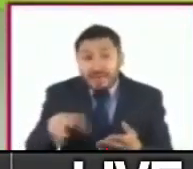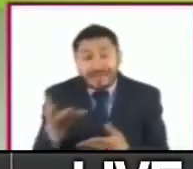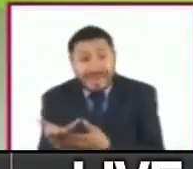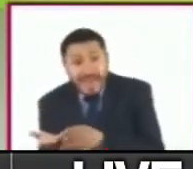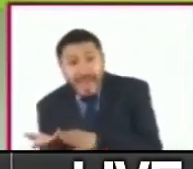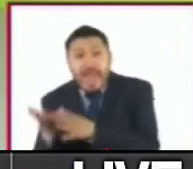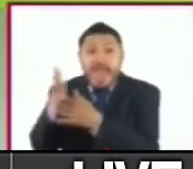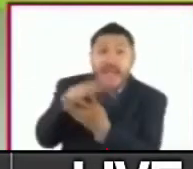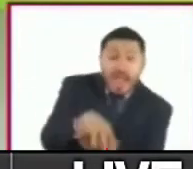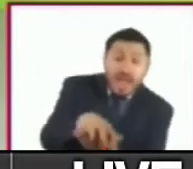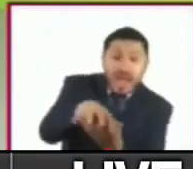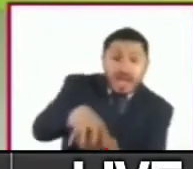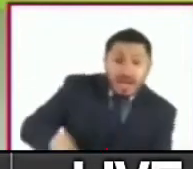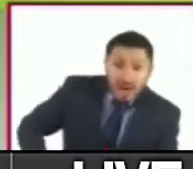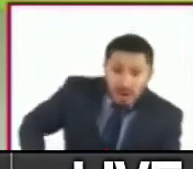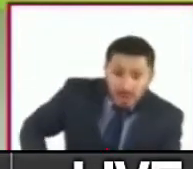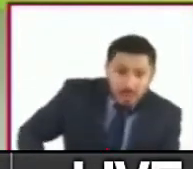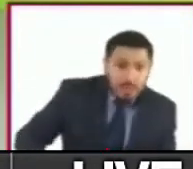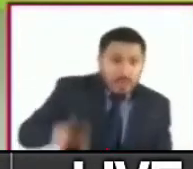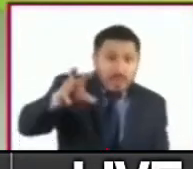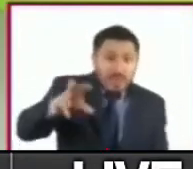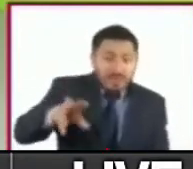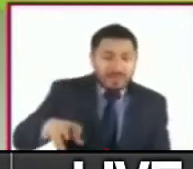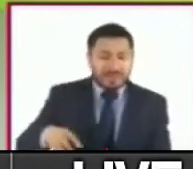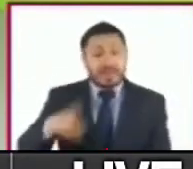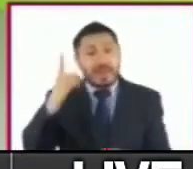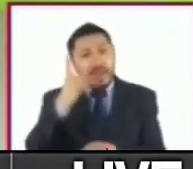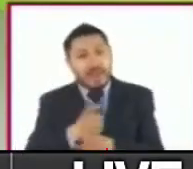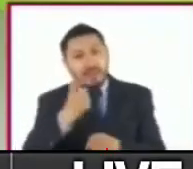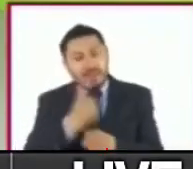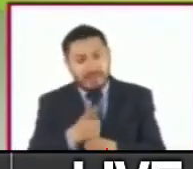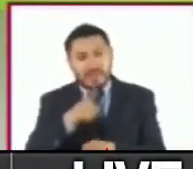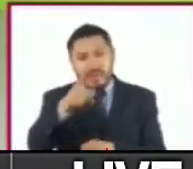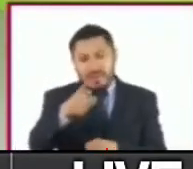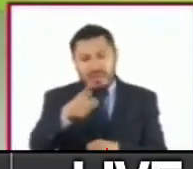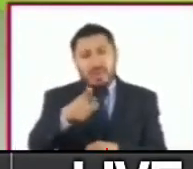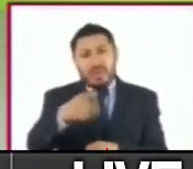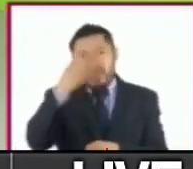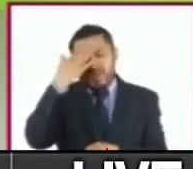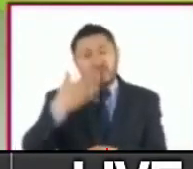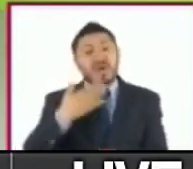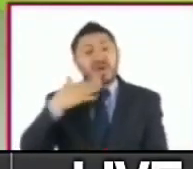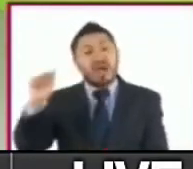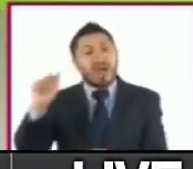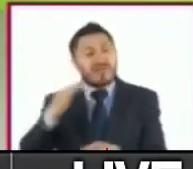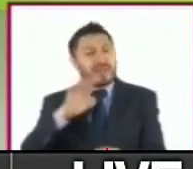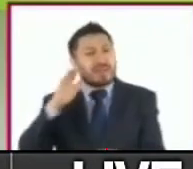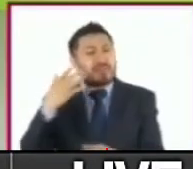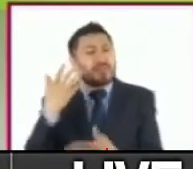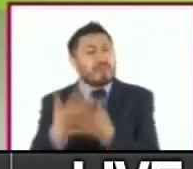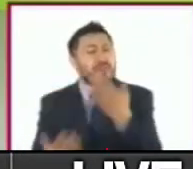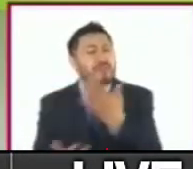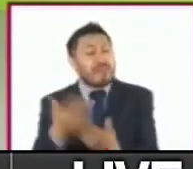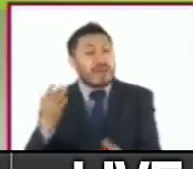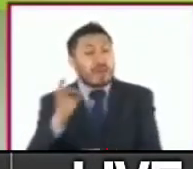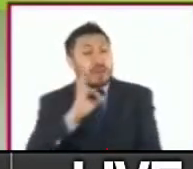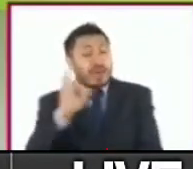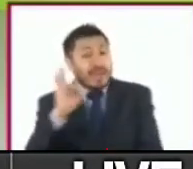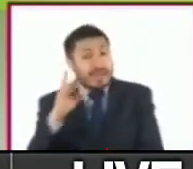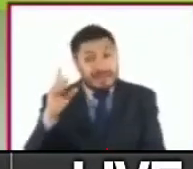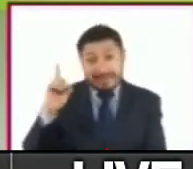Primero, con la mano que me es más fácil y después con la que me es un poquito más difícil. ¿Están listas? Es todo un reto,